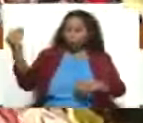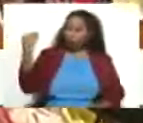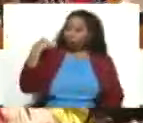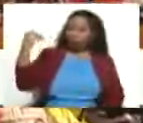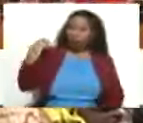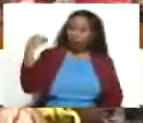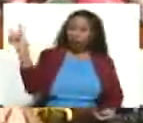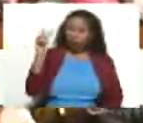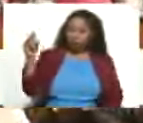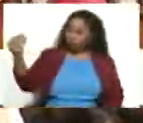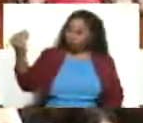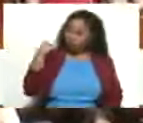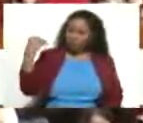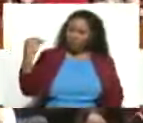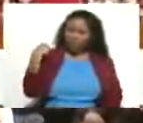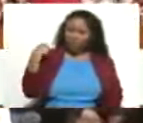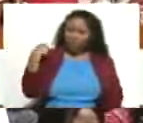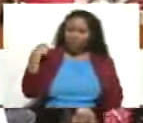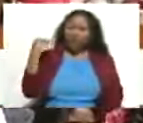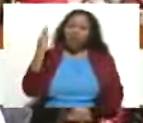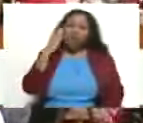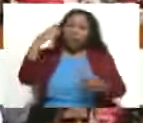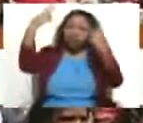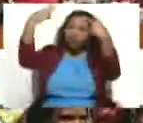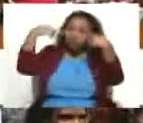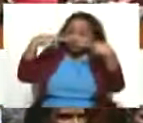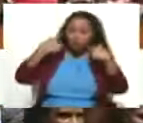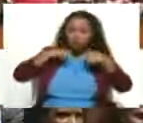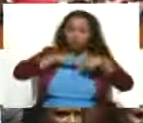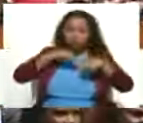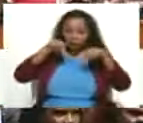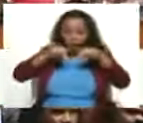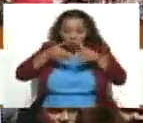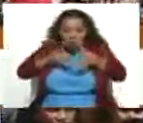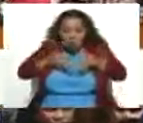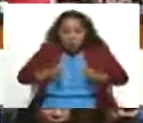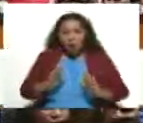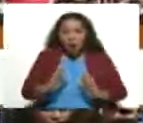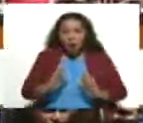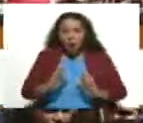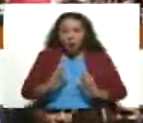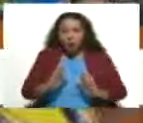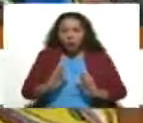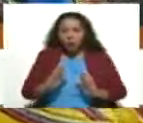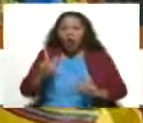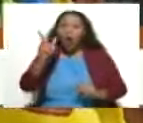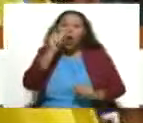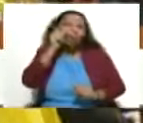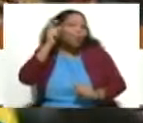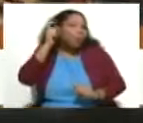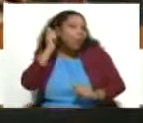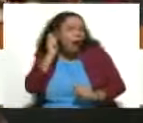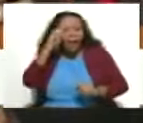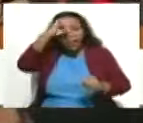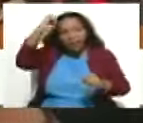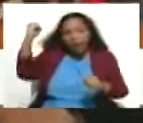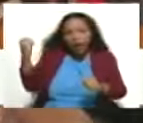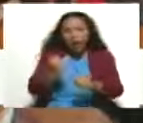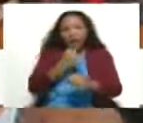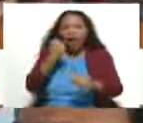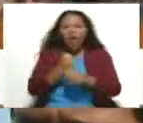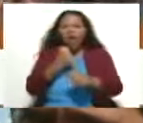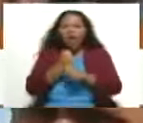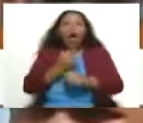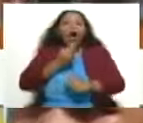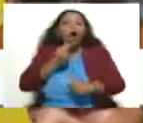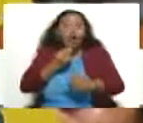patria grande, esa patria madre que nos vio parir, que nos vio nacer, a los hombres trabajadores, a las mujeres, al joven